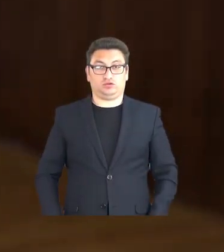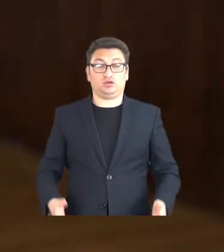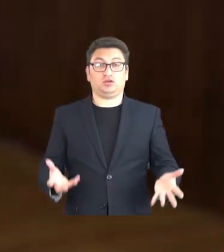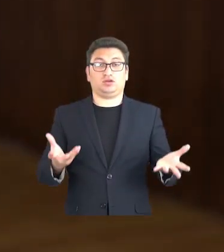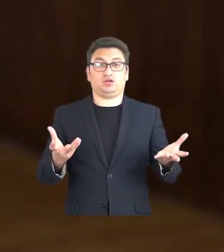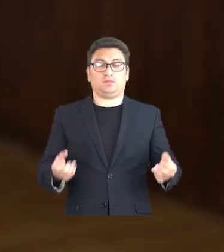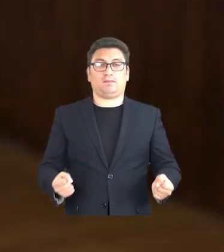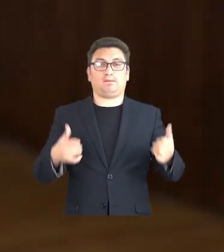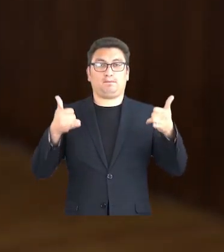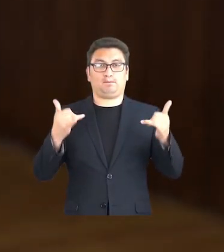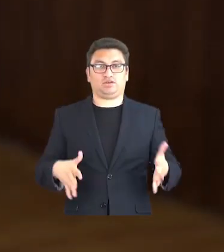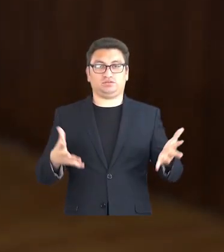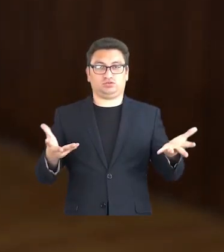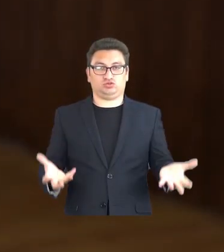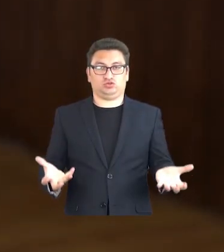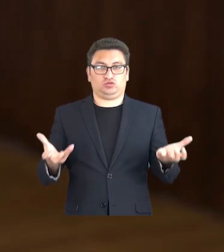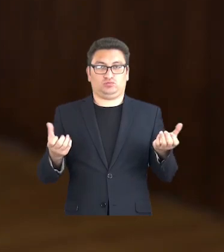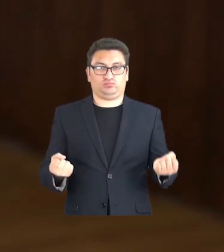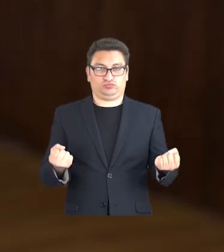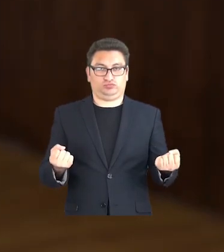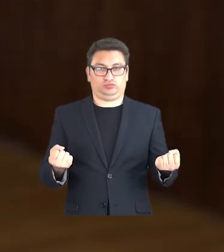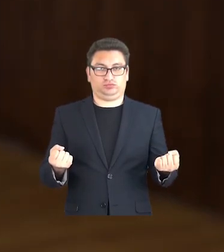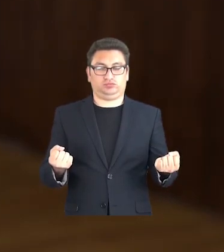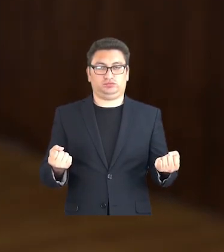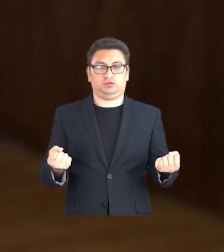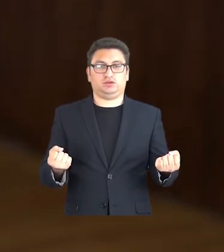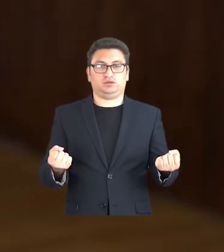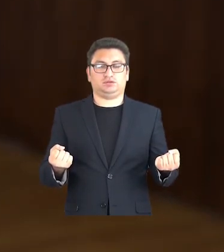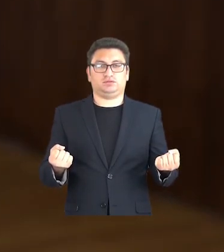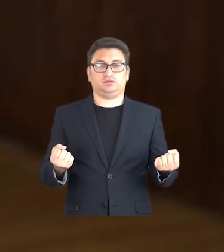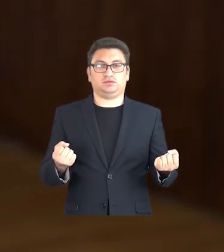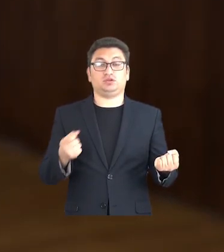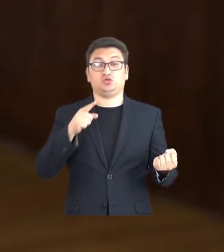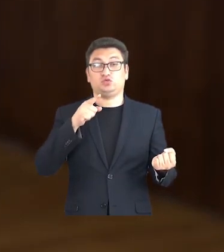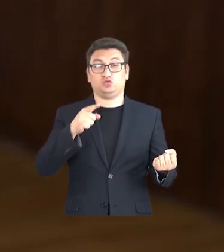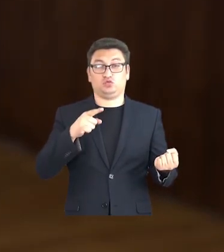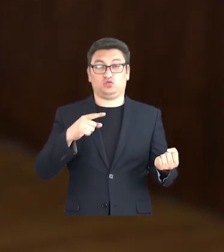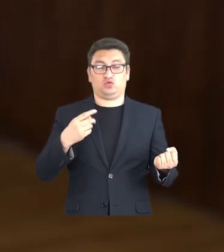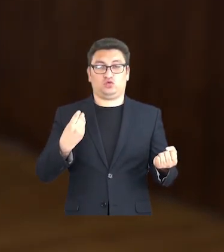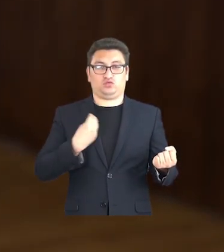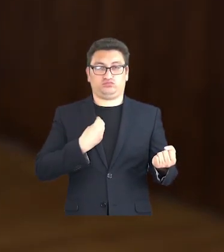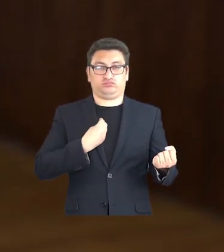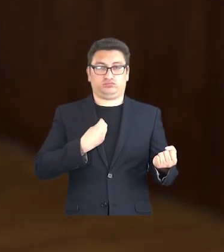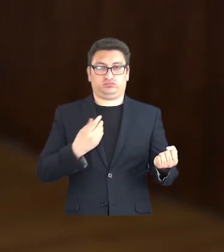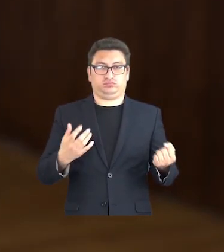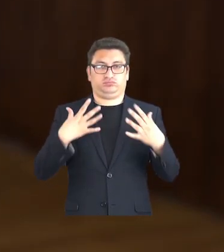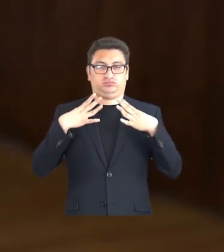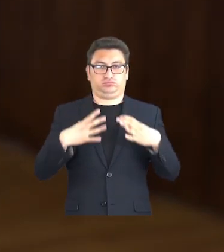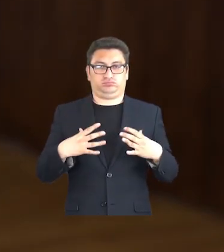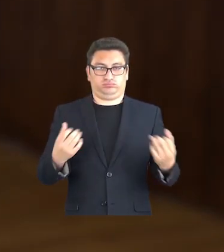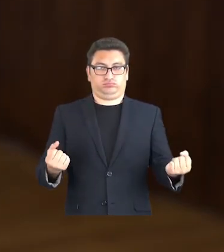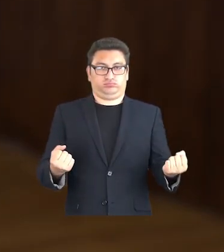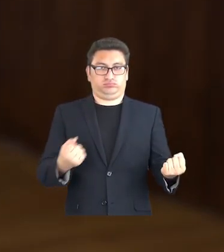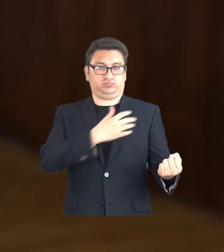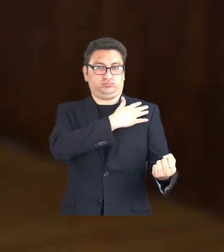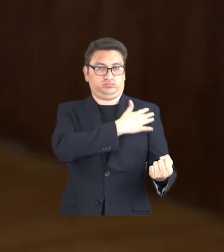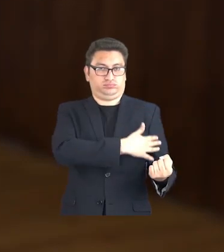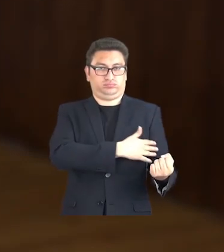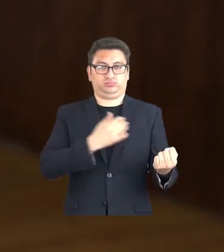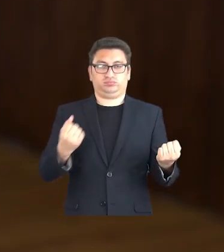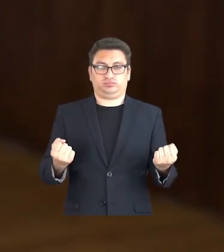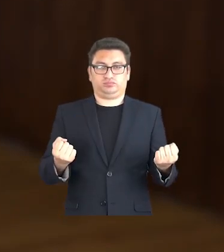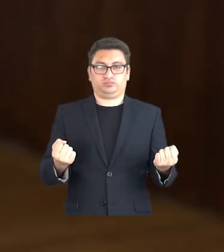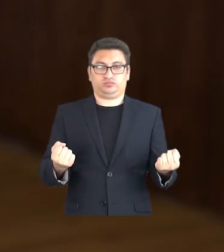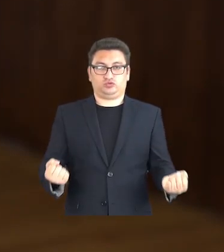Con los brazos a los lados, sostén un peso en cada mano con las palmas hacia adelante. Mantén inmóvil la parte superior de